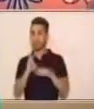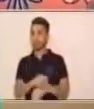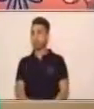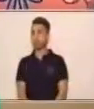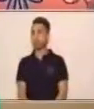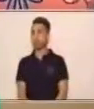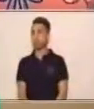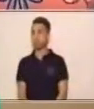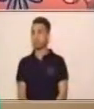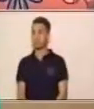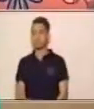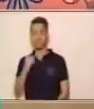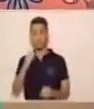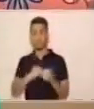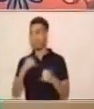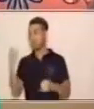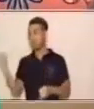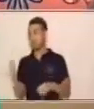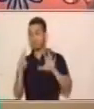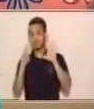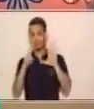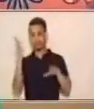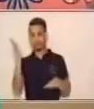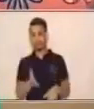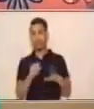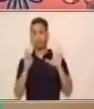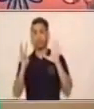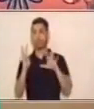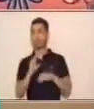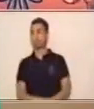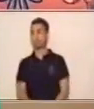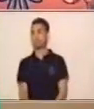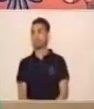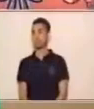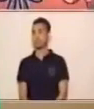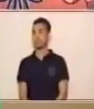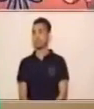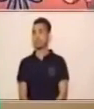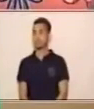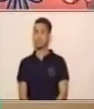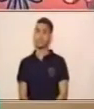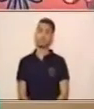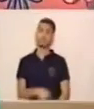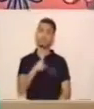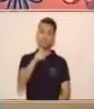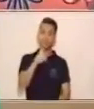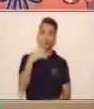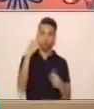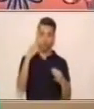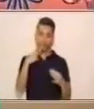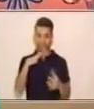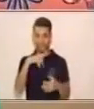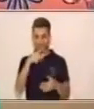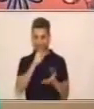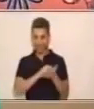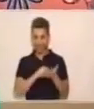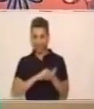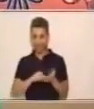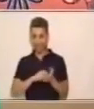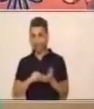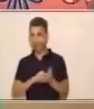6 octavos. Y por último, que ya tenemos 7 octavos. Ahora, en tu hoja que te dije que tú tuvieras al